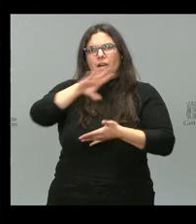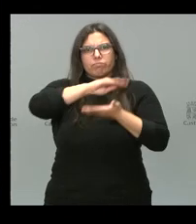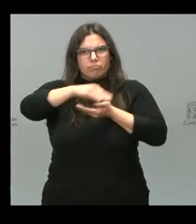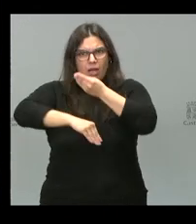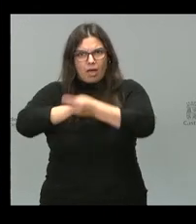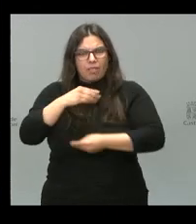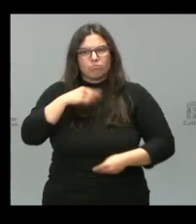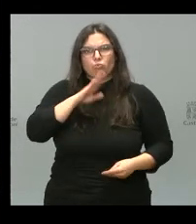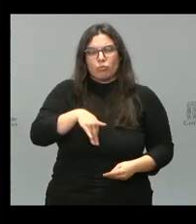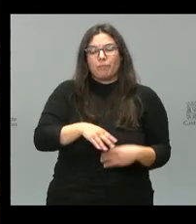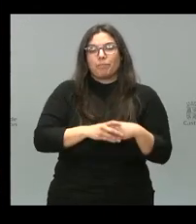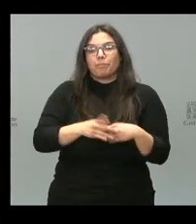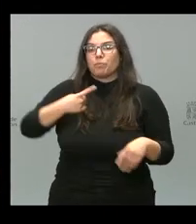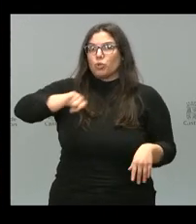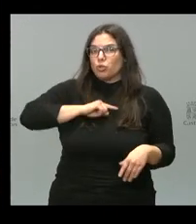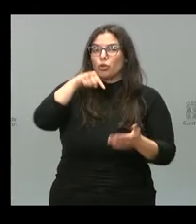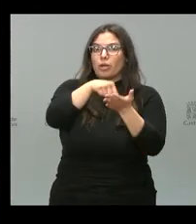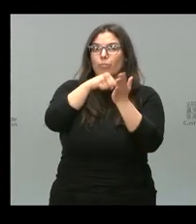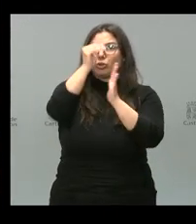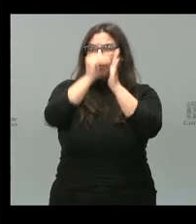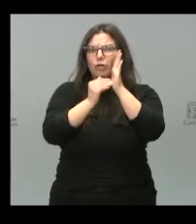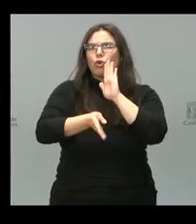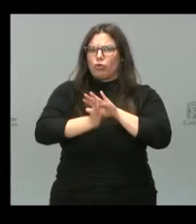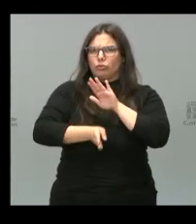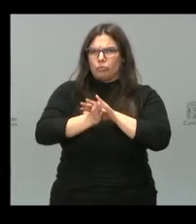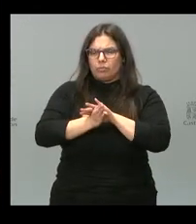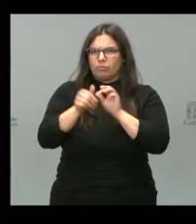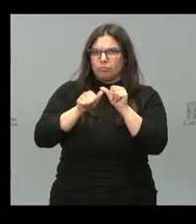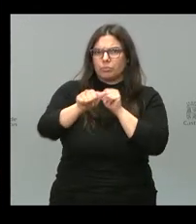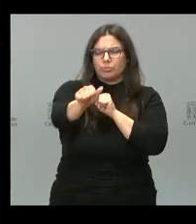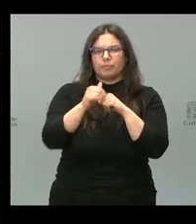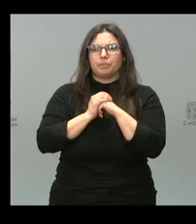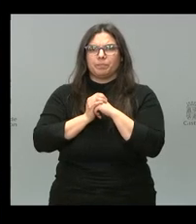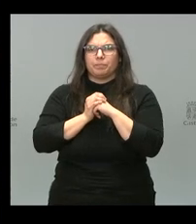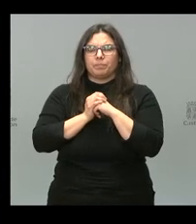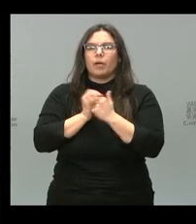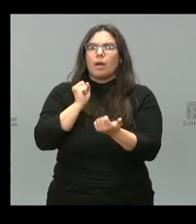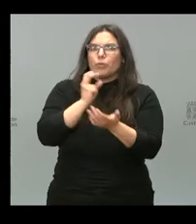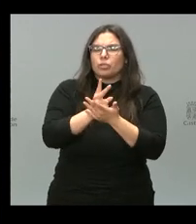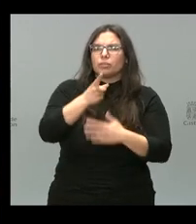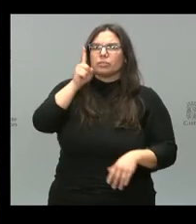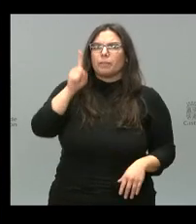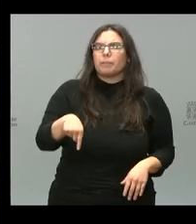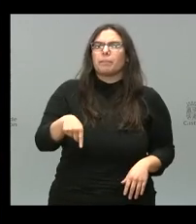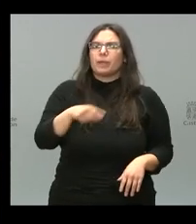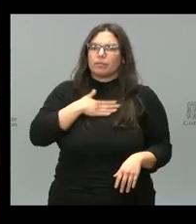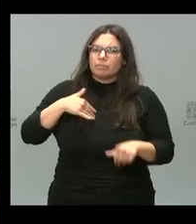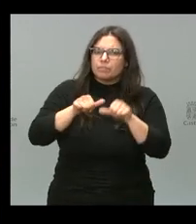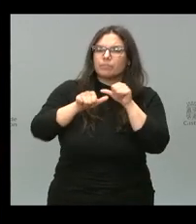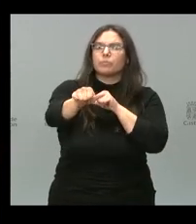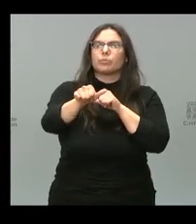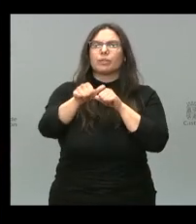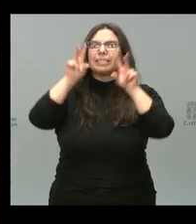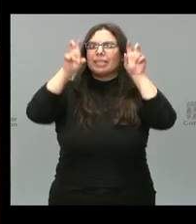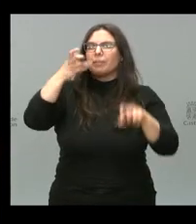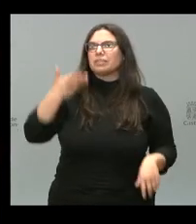nosotros vamos a seguir bajando los impuestos vamos ir apostando también por temas tan importantes